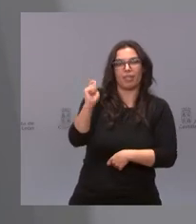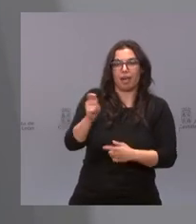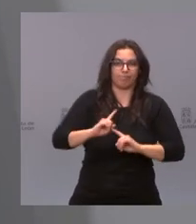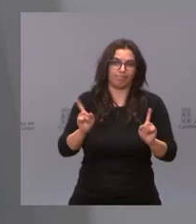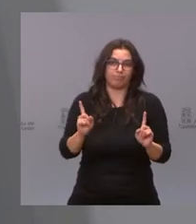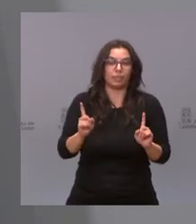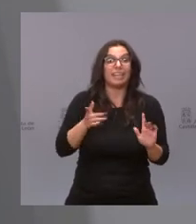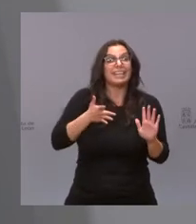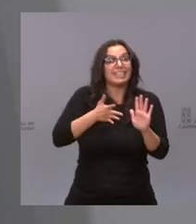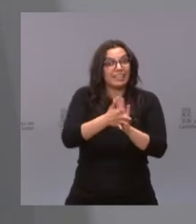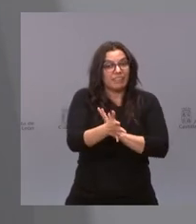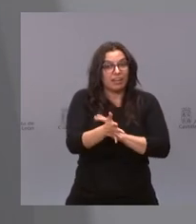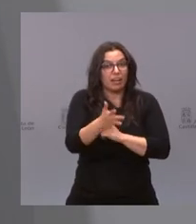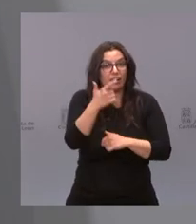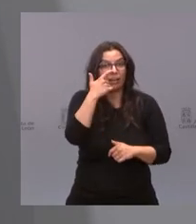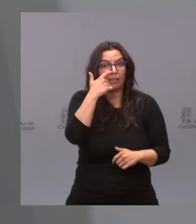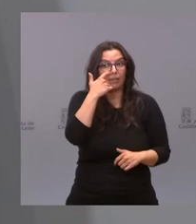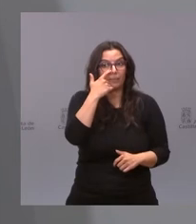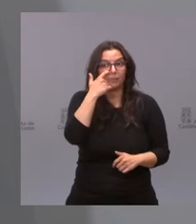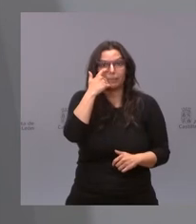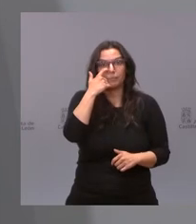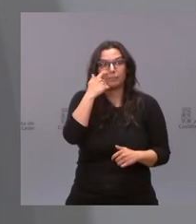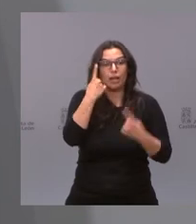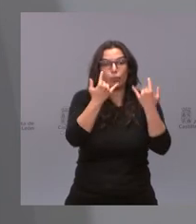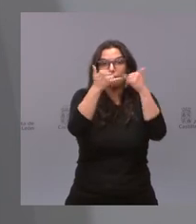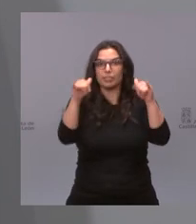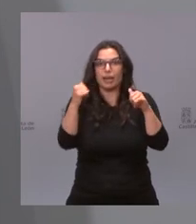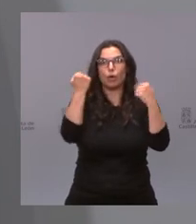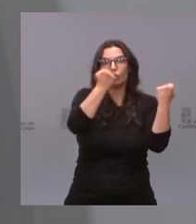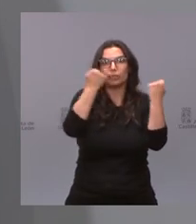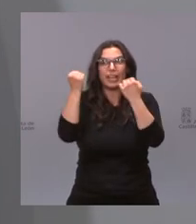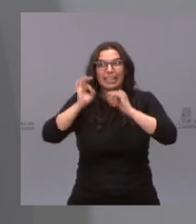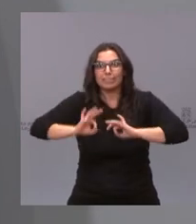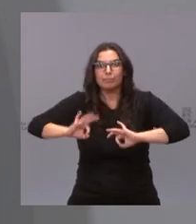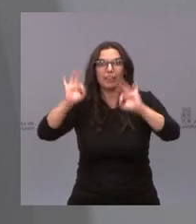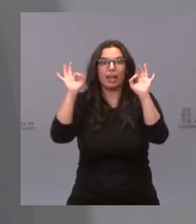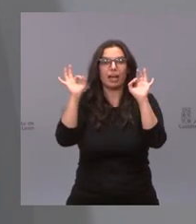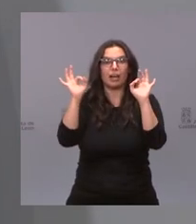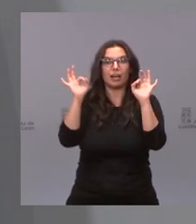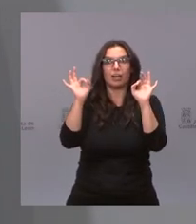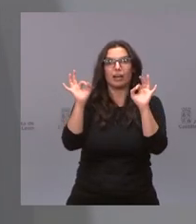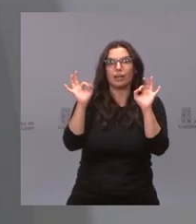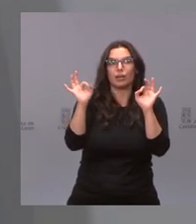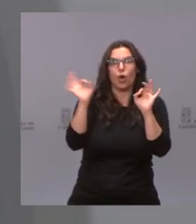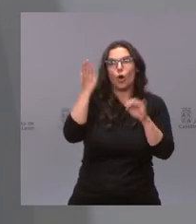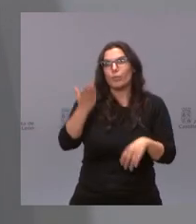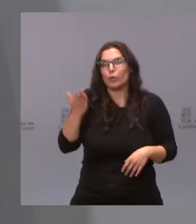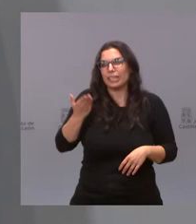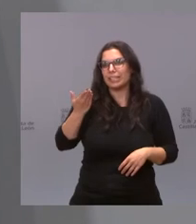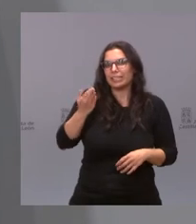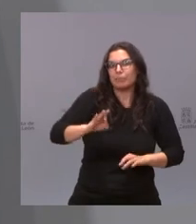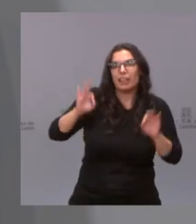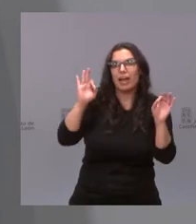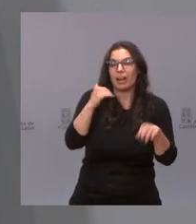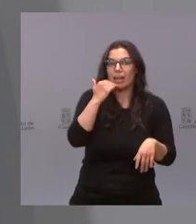decir que haya festivales o instituciones que por su especial significancia o por su especial relevancia